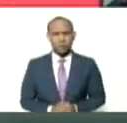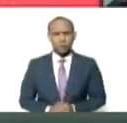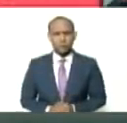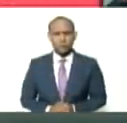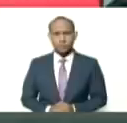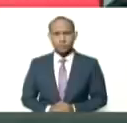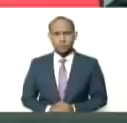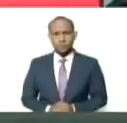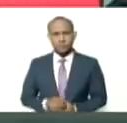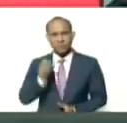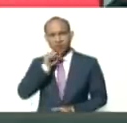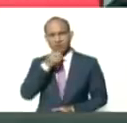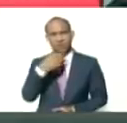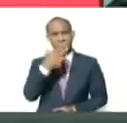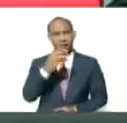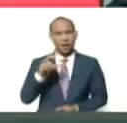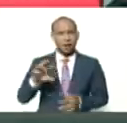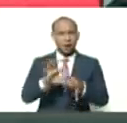vetusta,